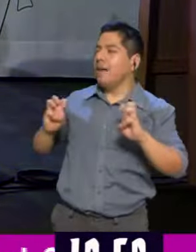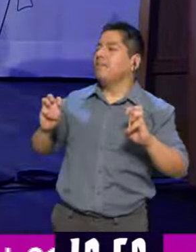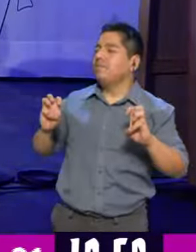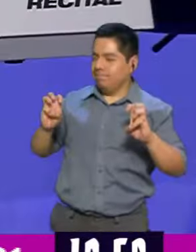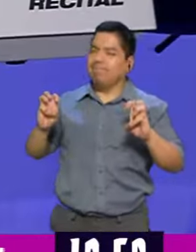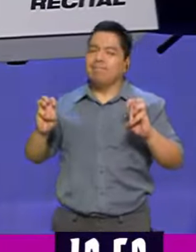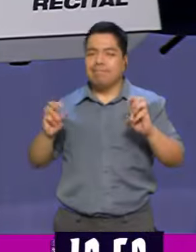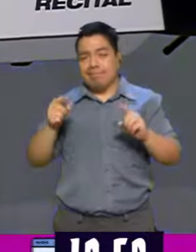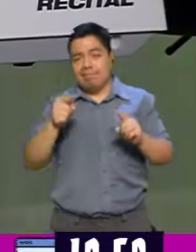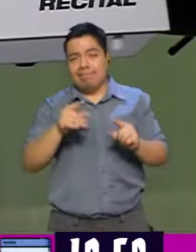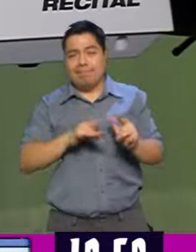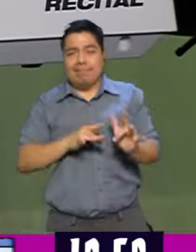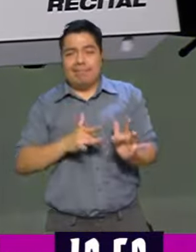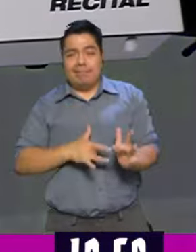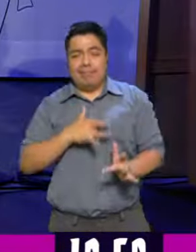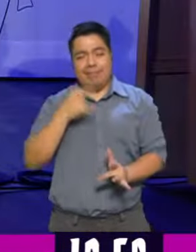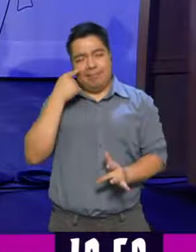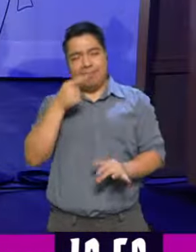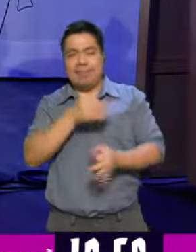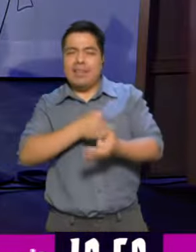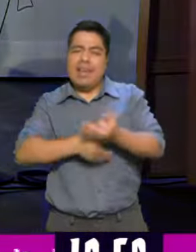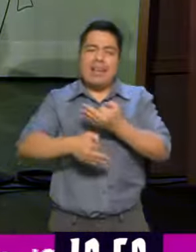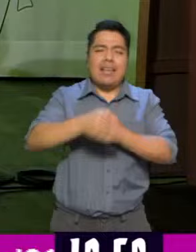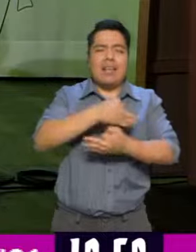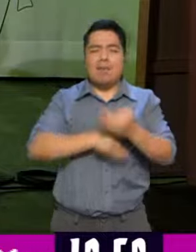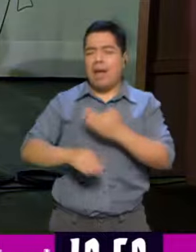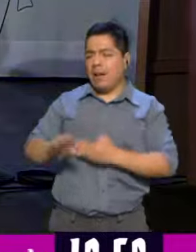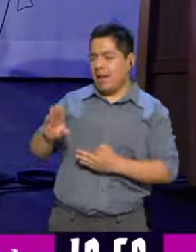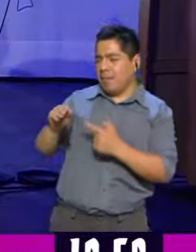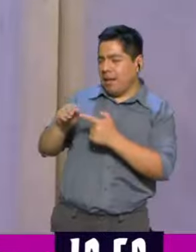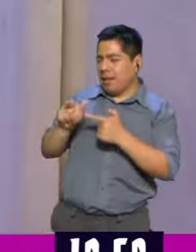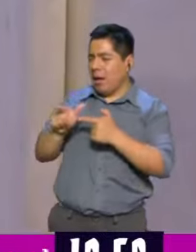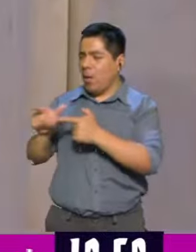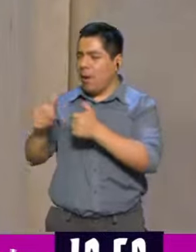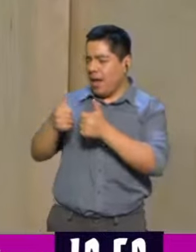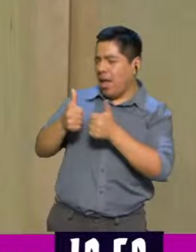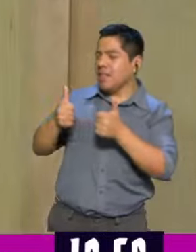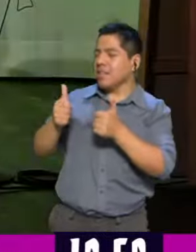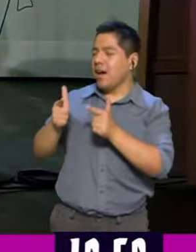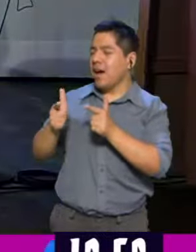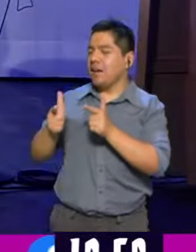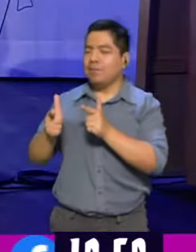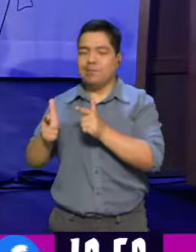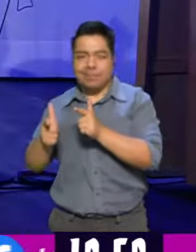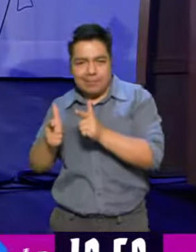A los 90 y que me des en cámara lenta.